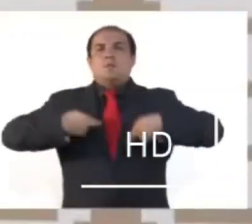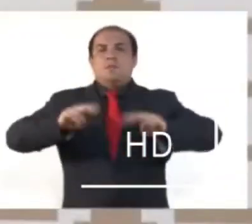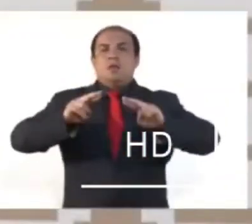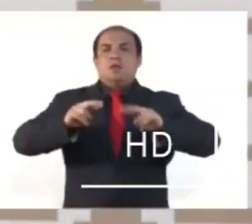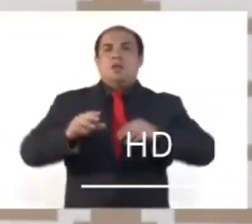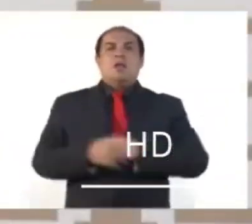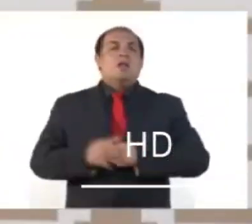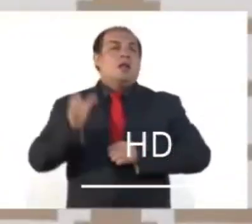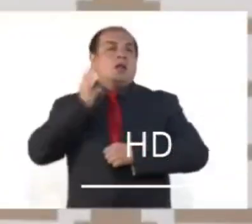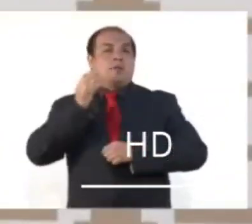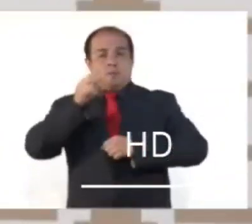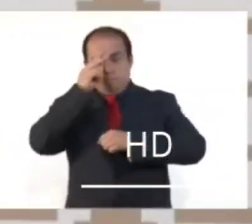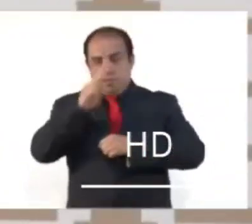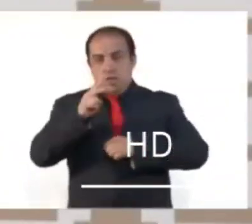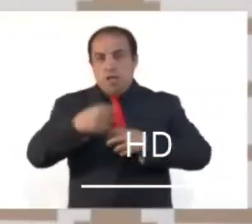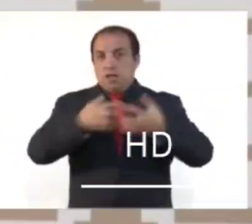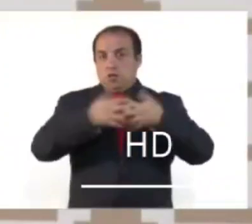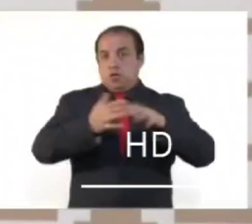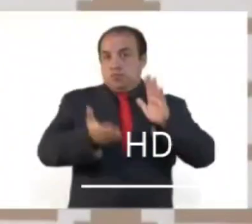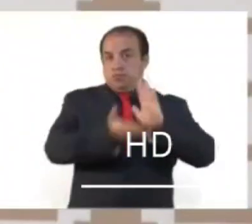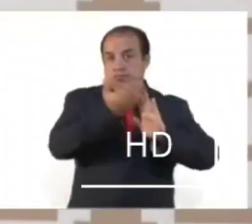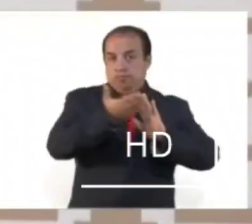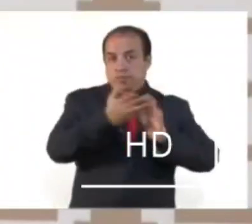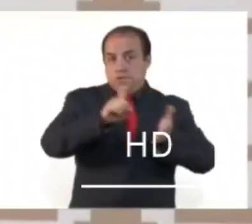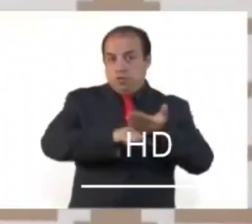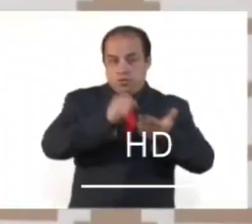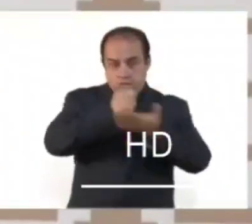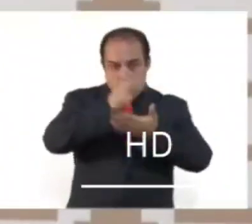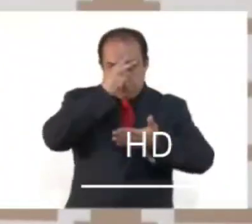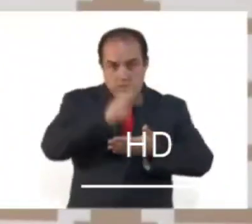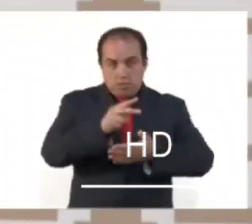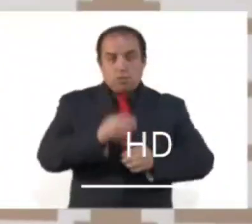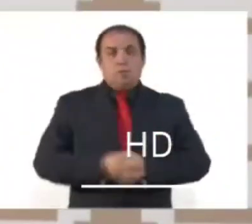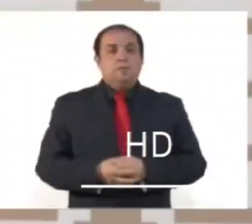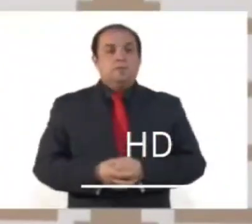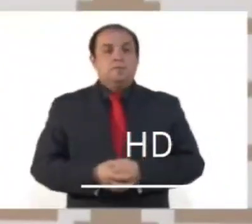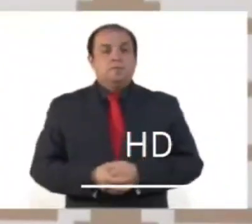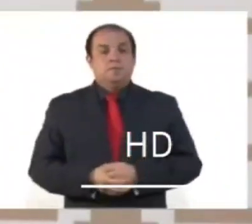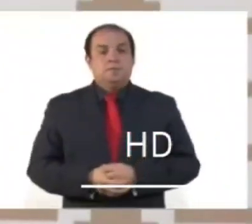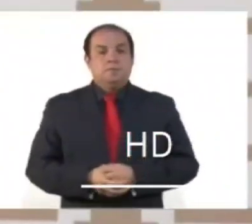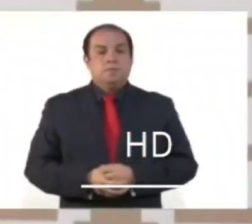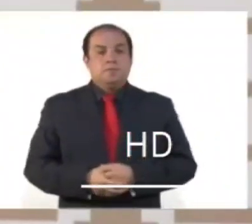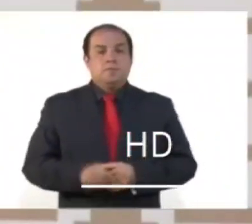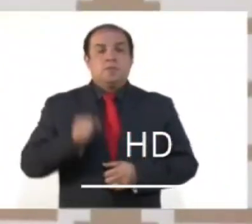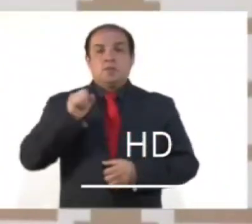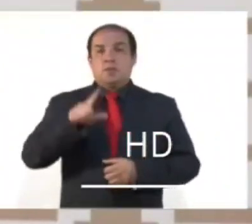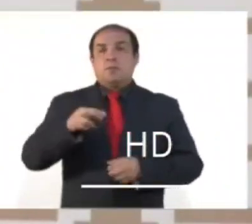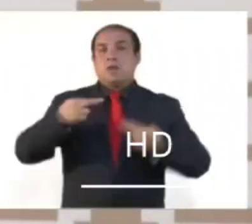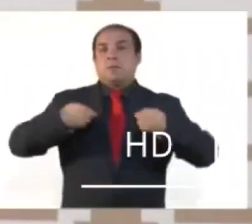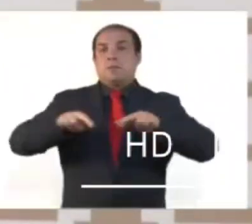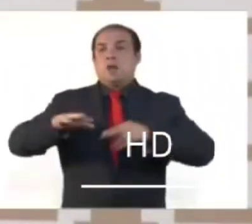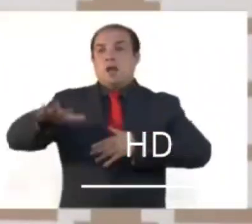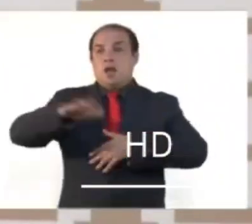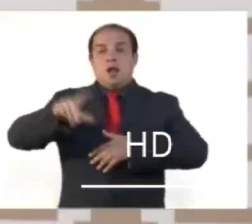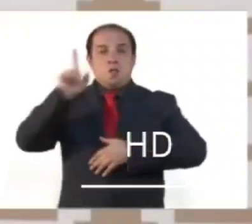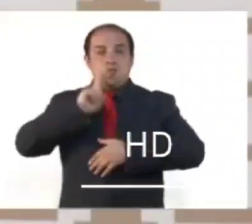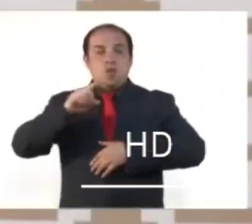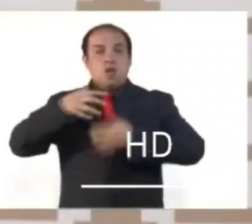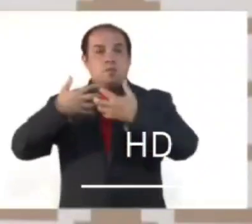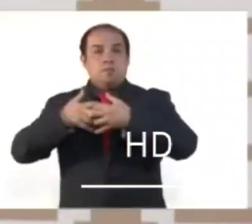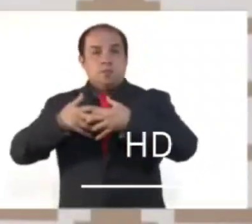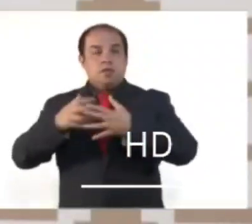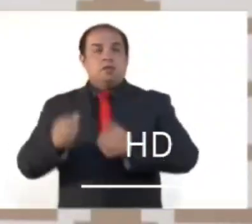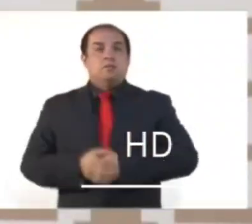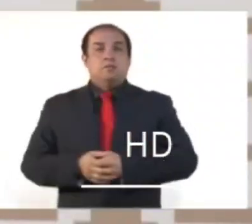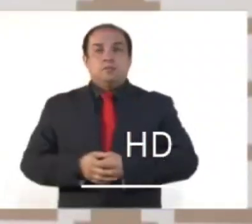Cámara Mexicana de la Industria de Construcción en Delegación Ciudad de México y por supuesto a las mujeres empresarias de este gremio, que cada día